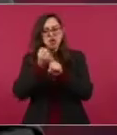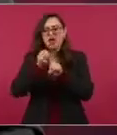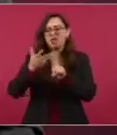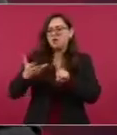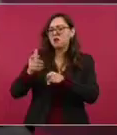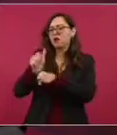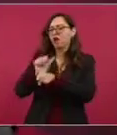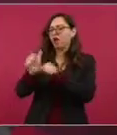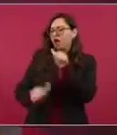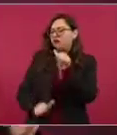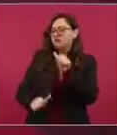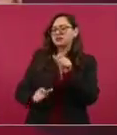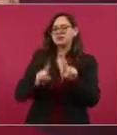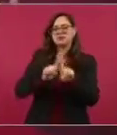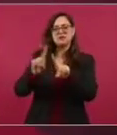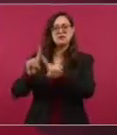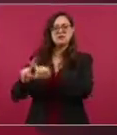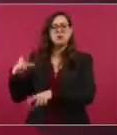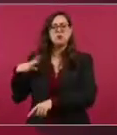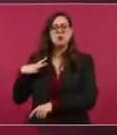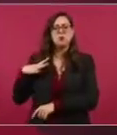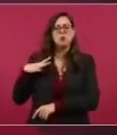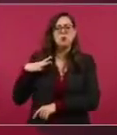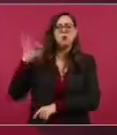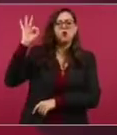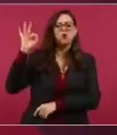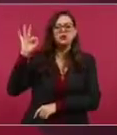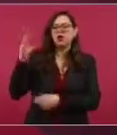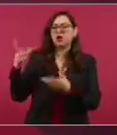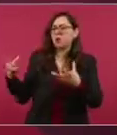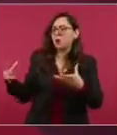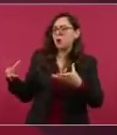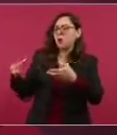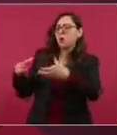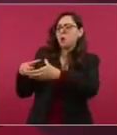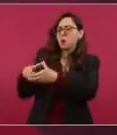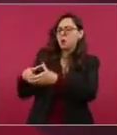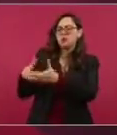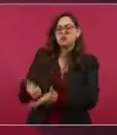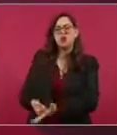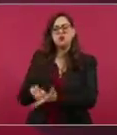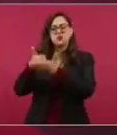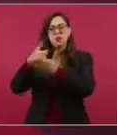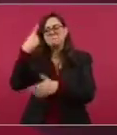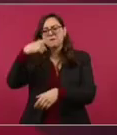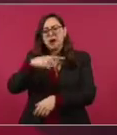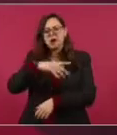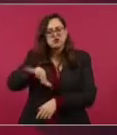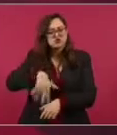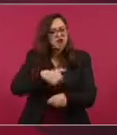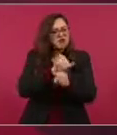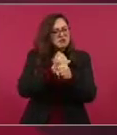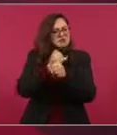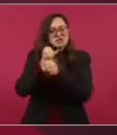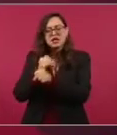artistas que ayudaban en lo de la memoria histórica, en